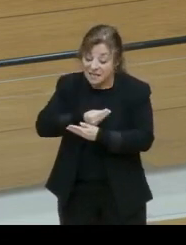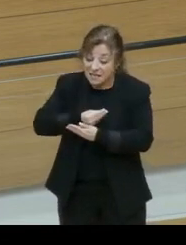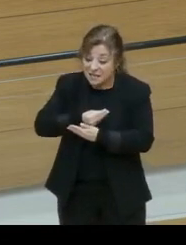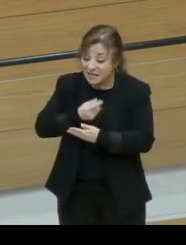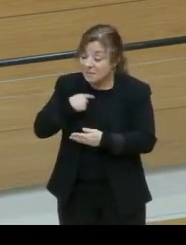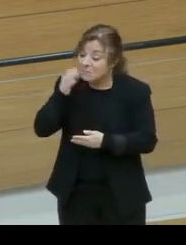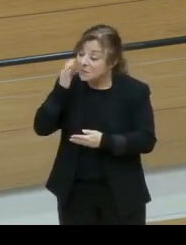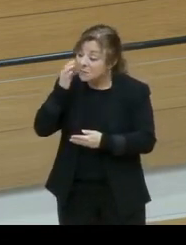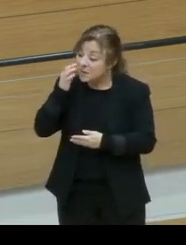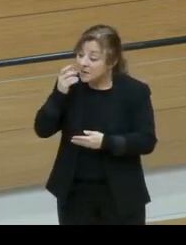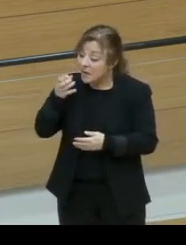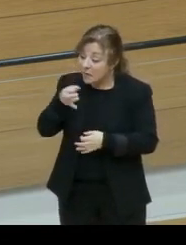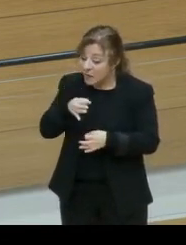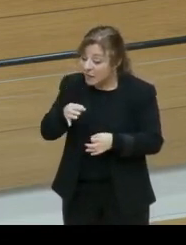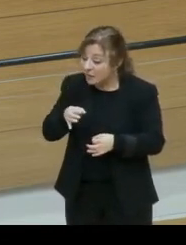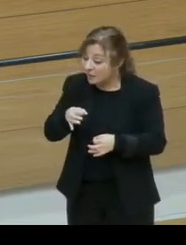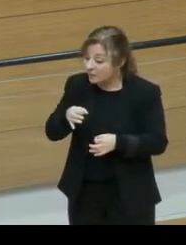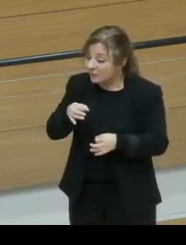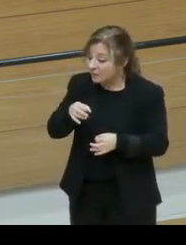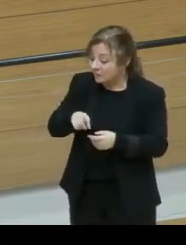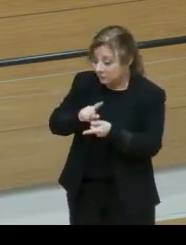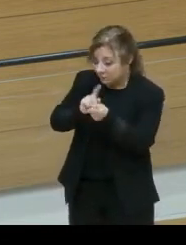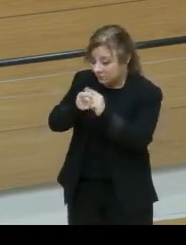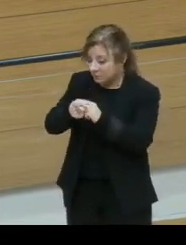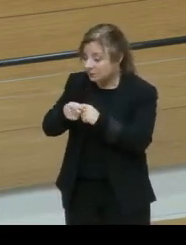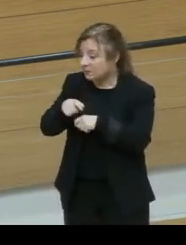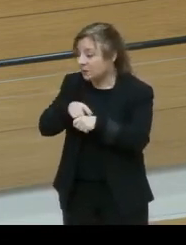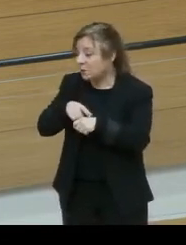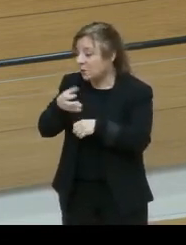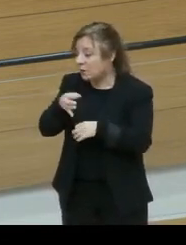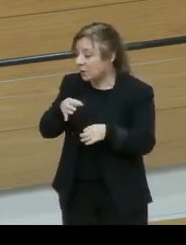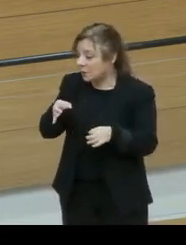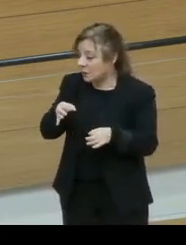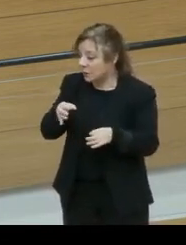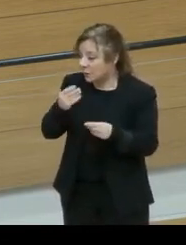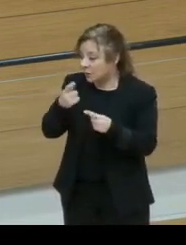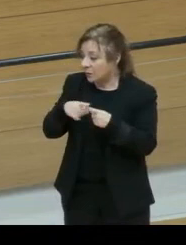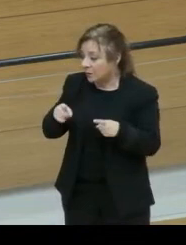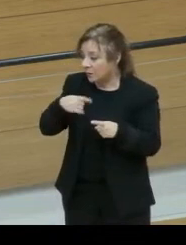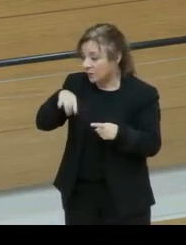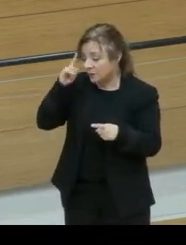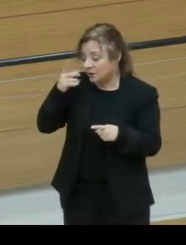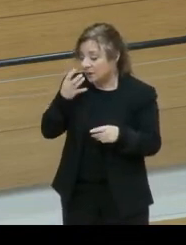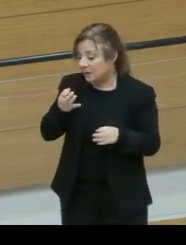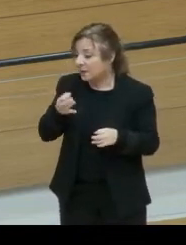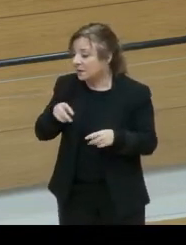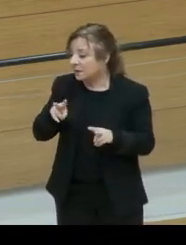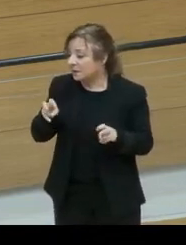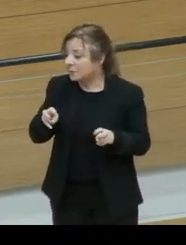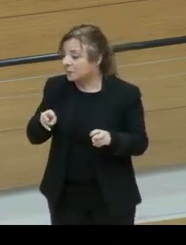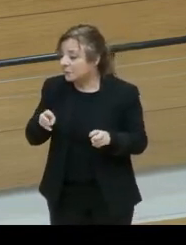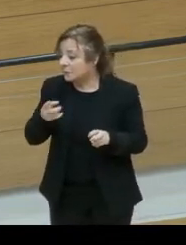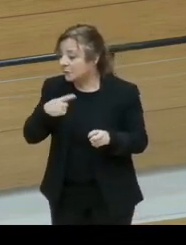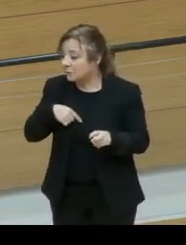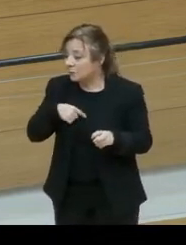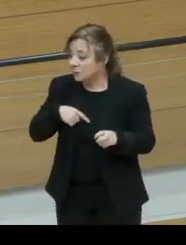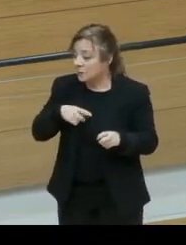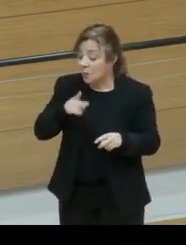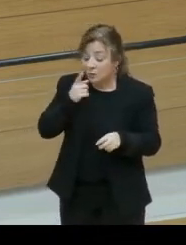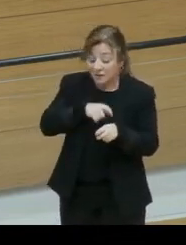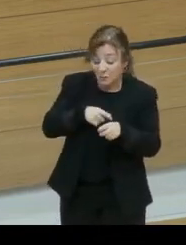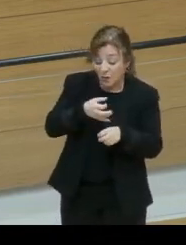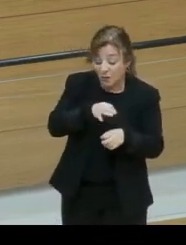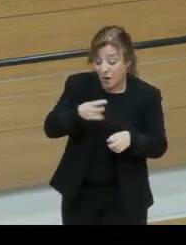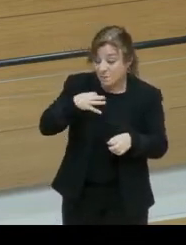han convertido a un tipo celular que no está como diferenciado, no sé si sabéis eso más o menos, pero bueno, hemos convertido un tipo de célula